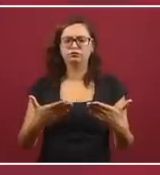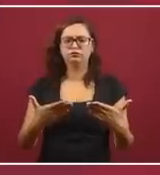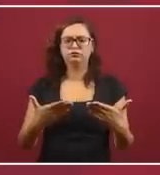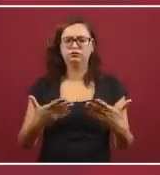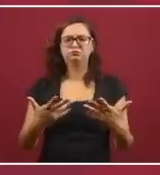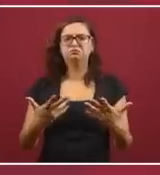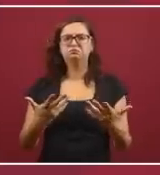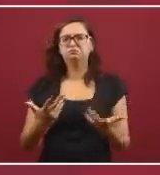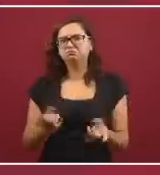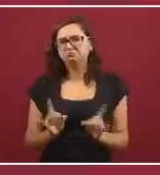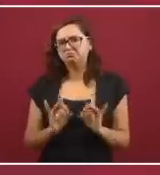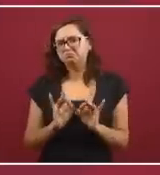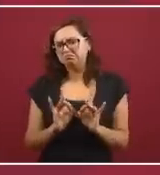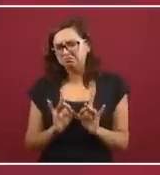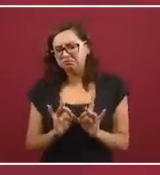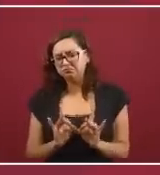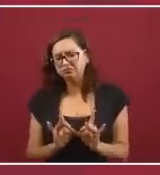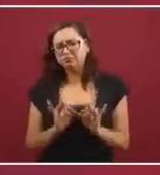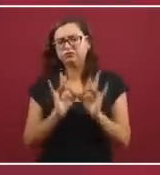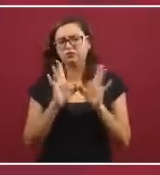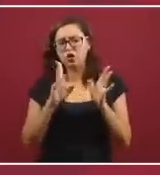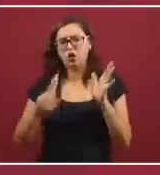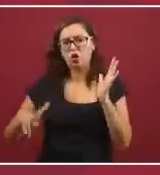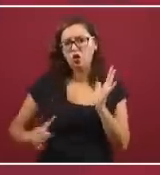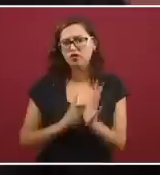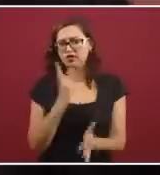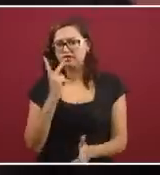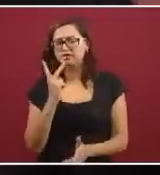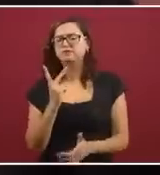este nuevo desafío